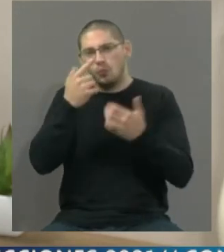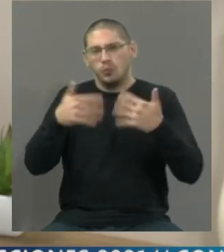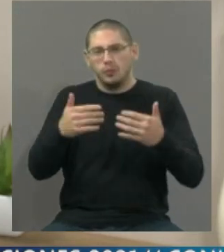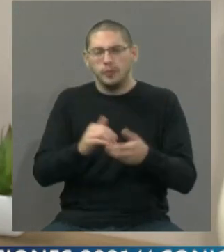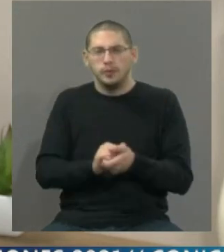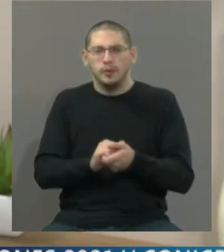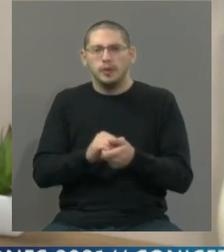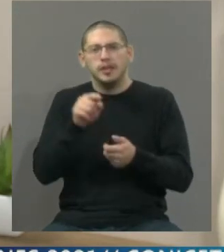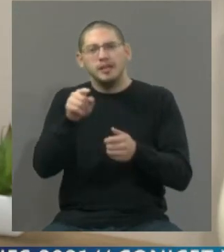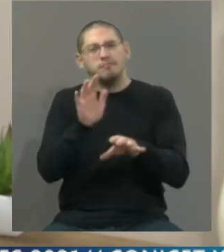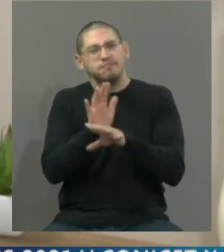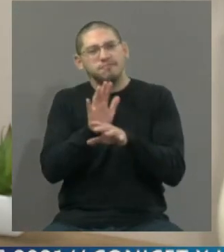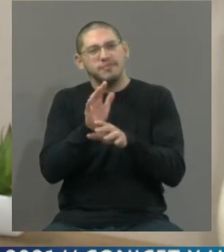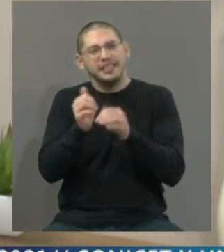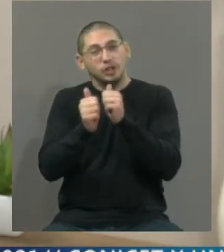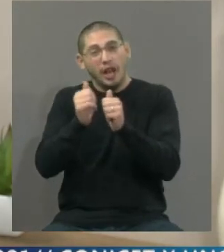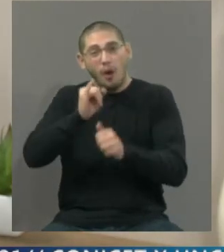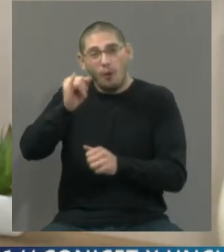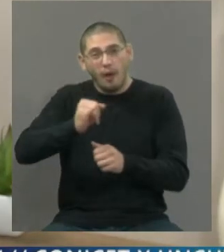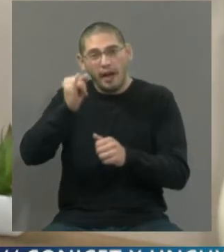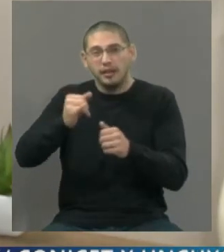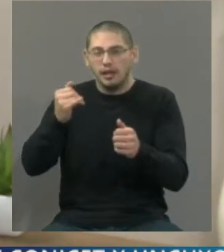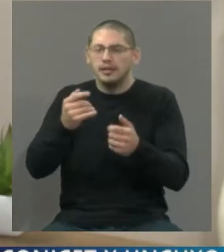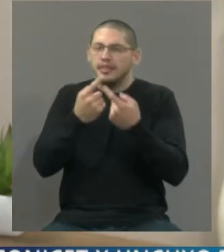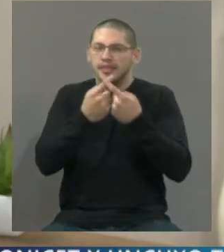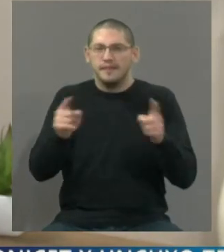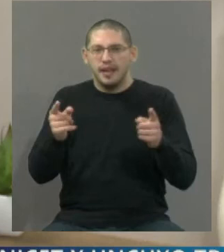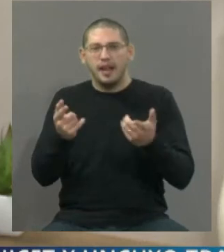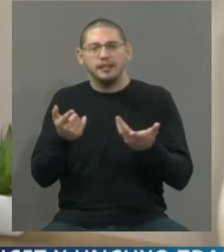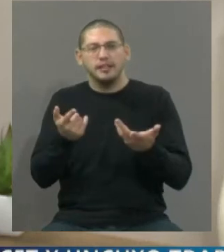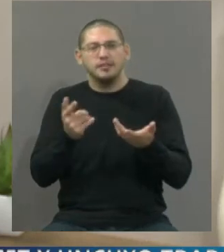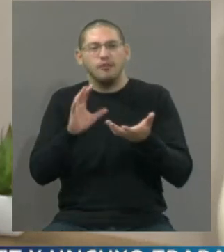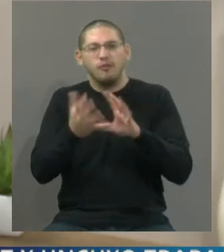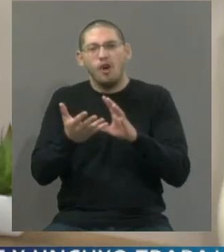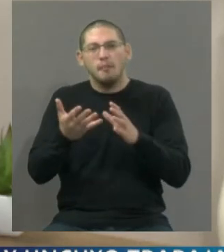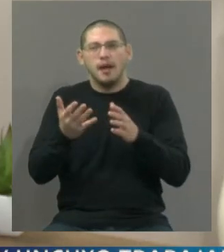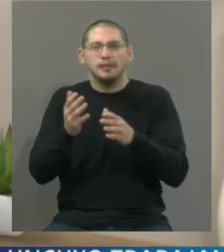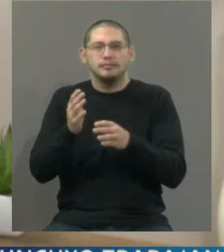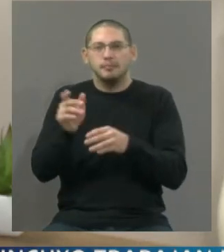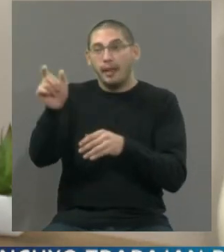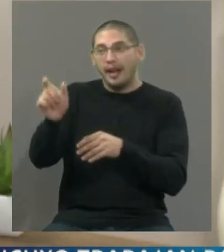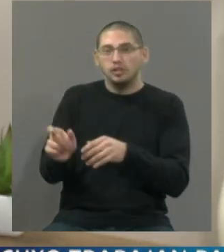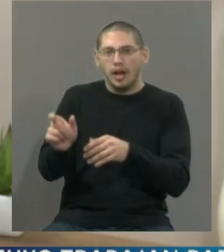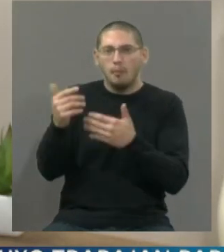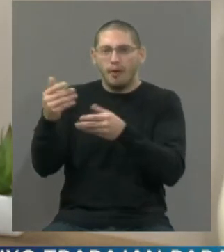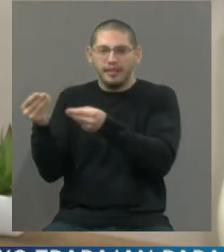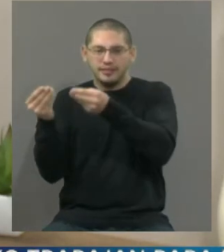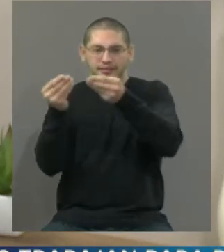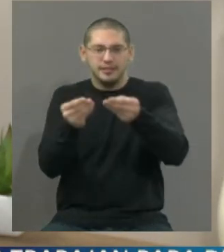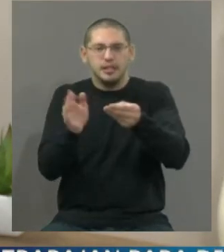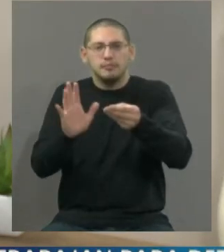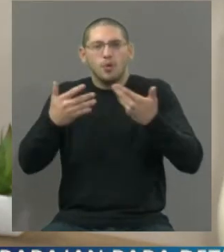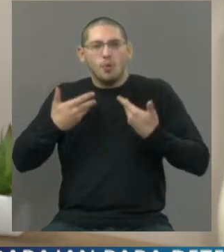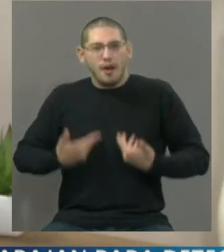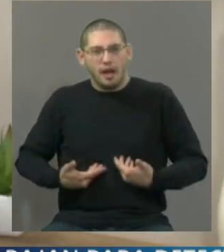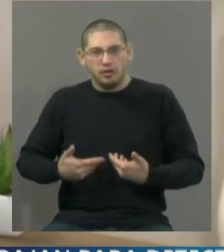también de otra forma, y eso está bueno, o viendo tal vez ese costado más humano, más de una oportunidad lo hemos podido hacer con vos, así es que de San